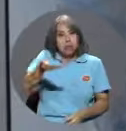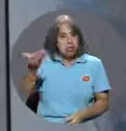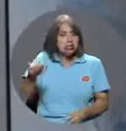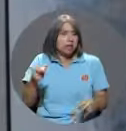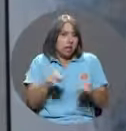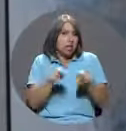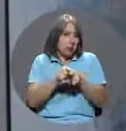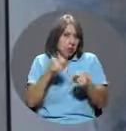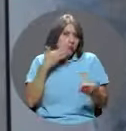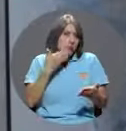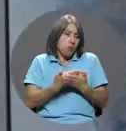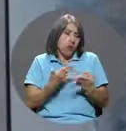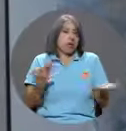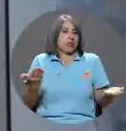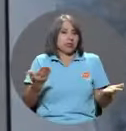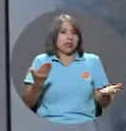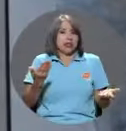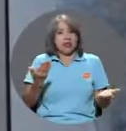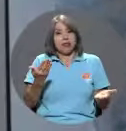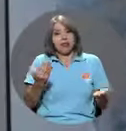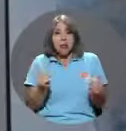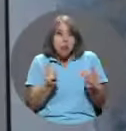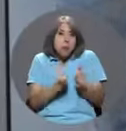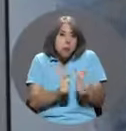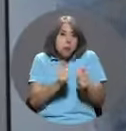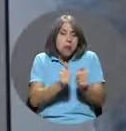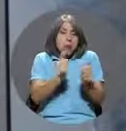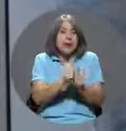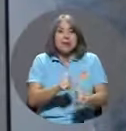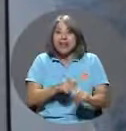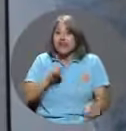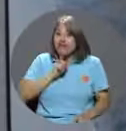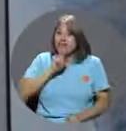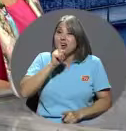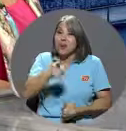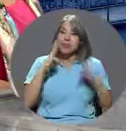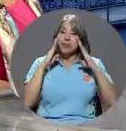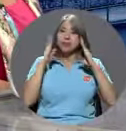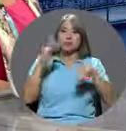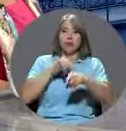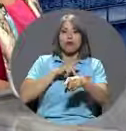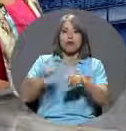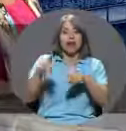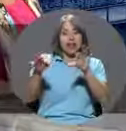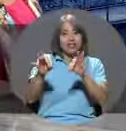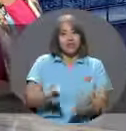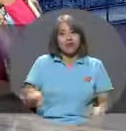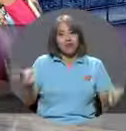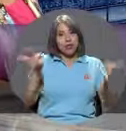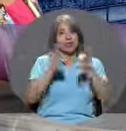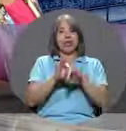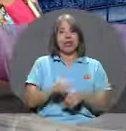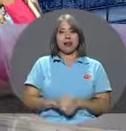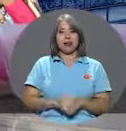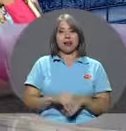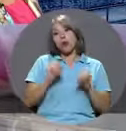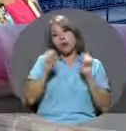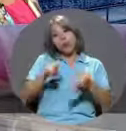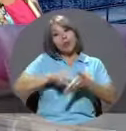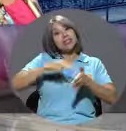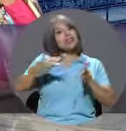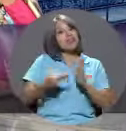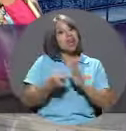son válidos también, pueden ser un acompañamiento, pero definitivamente el abordaje profesional es fundamental. Puede